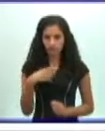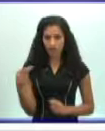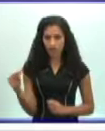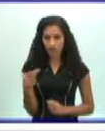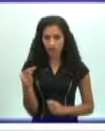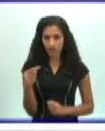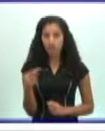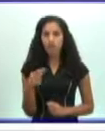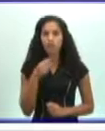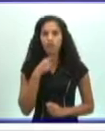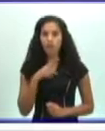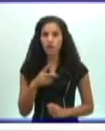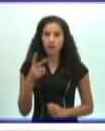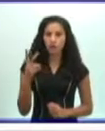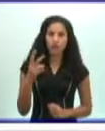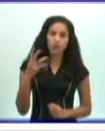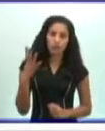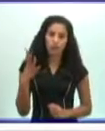es par.